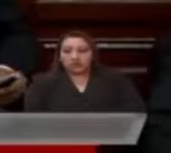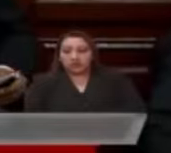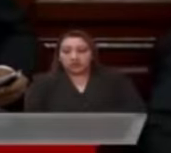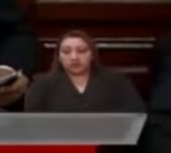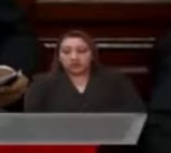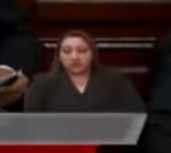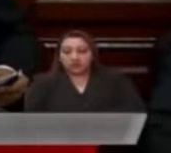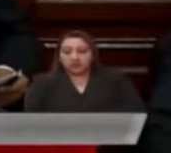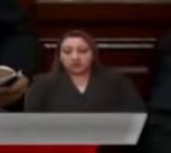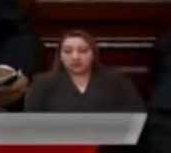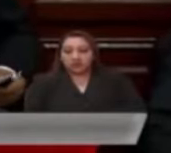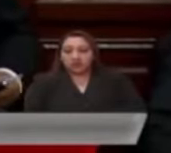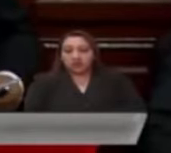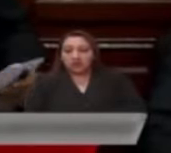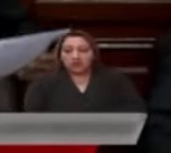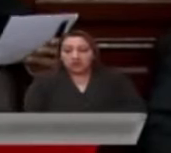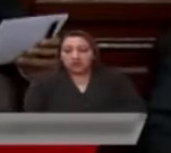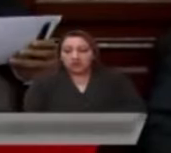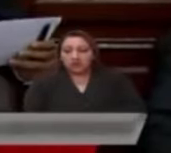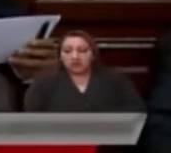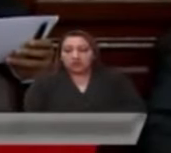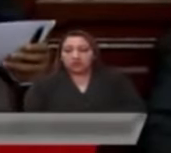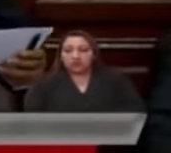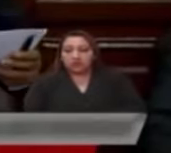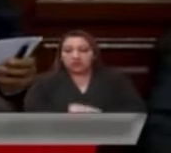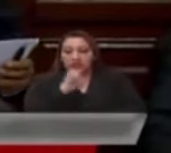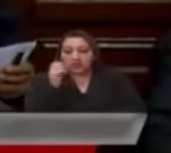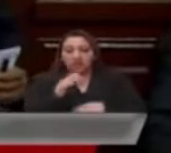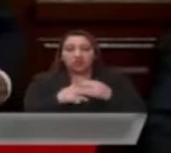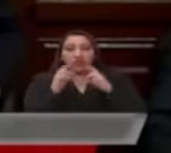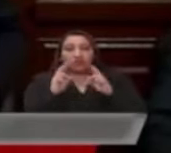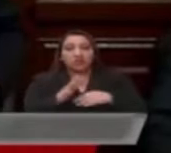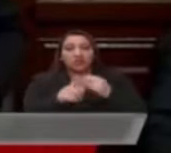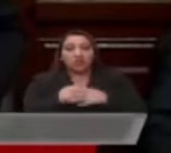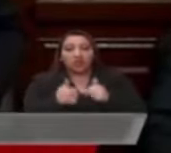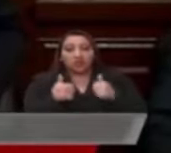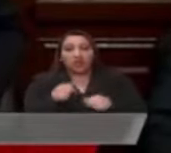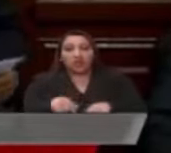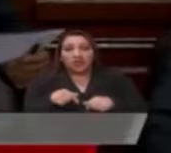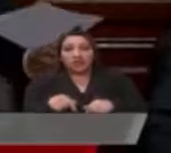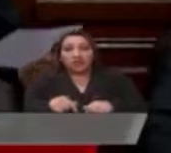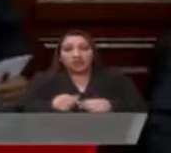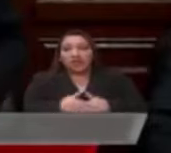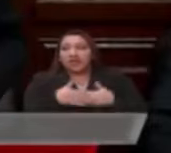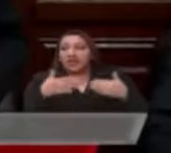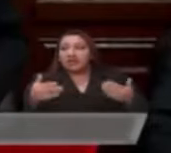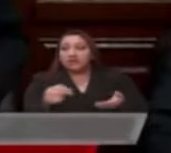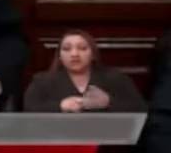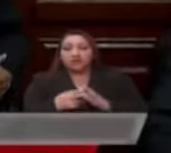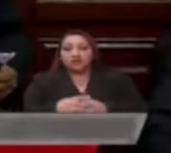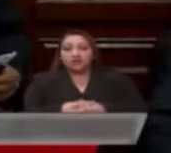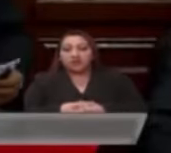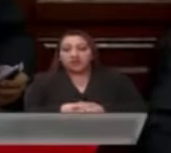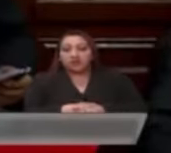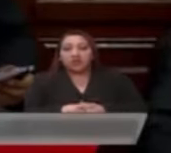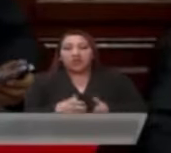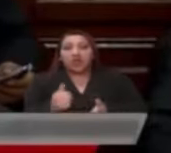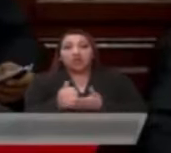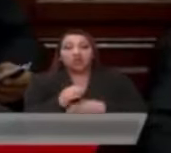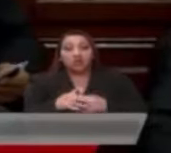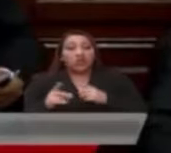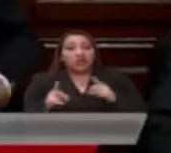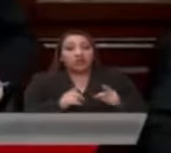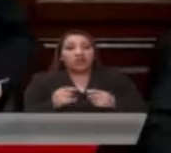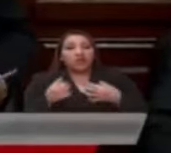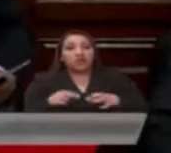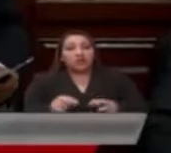que precisar. Y creo que el resultado positivo de este extenso y enriquecedor